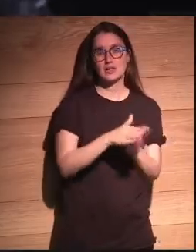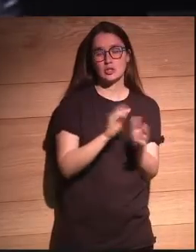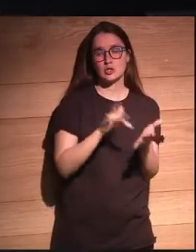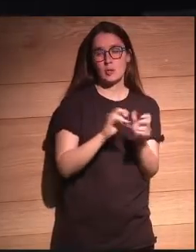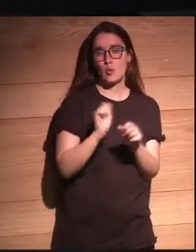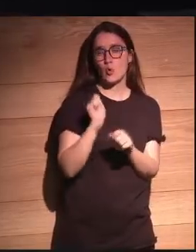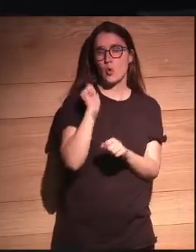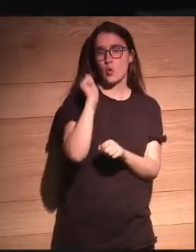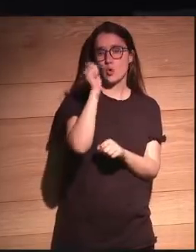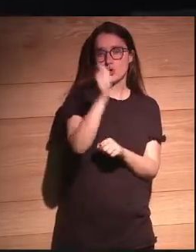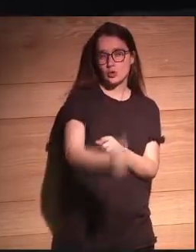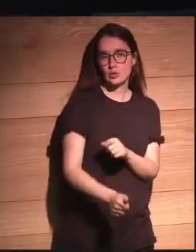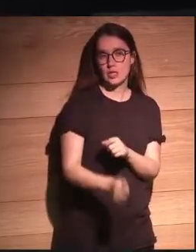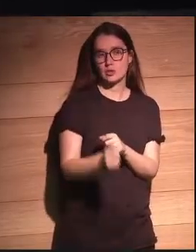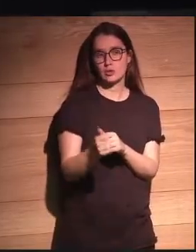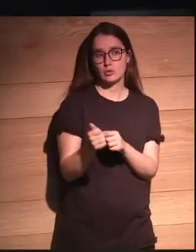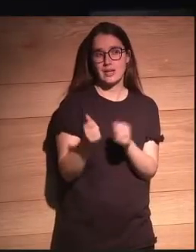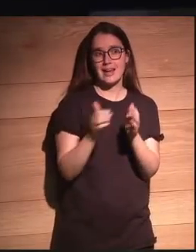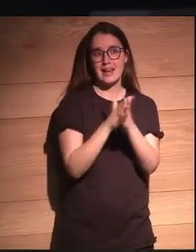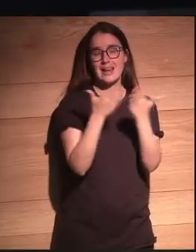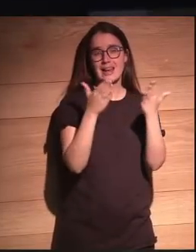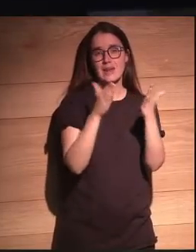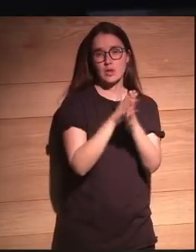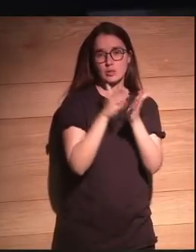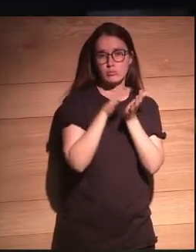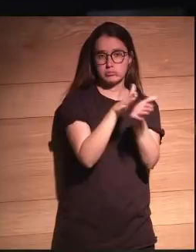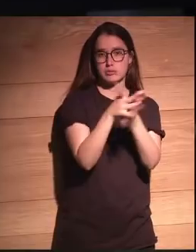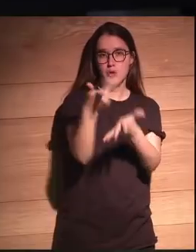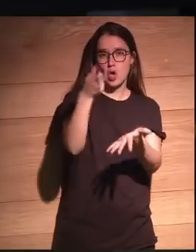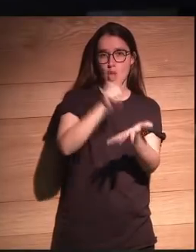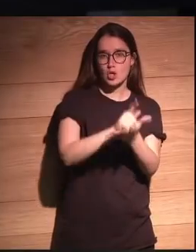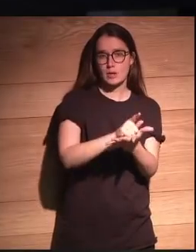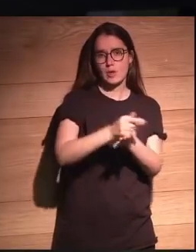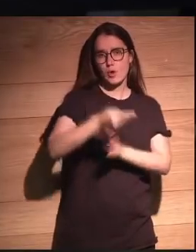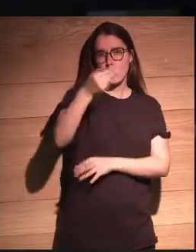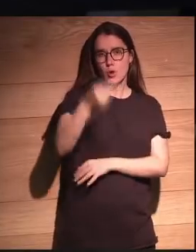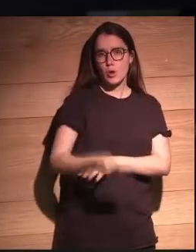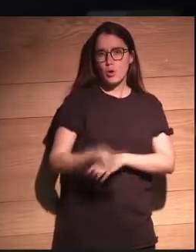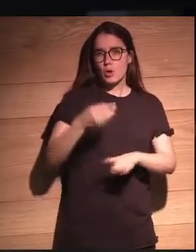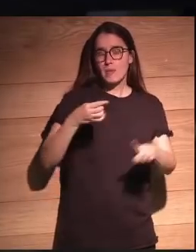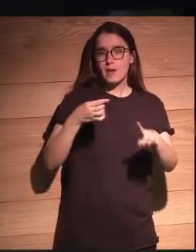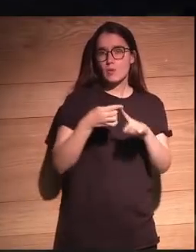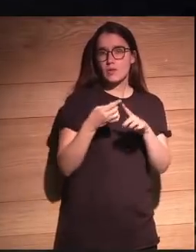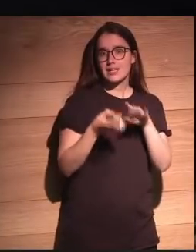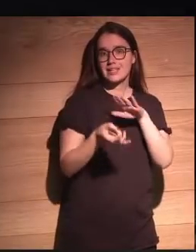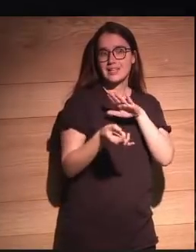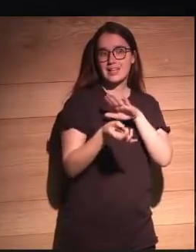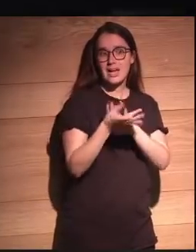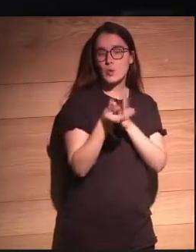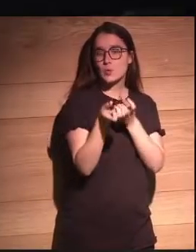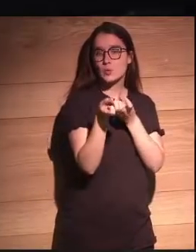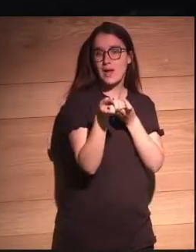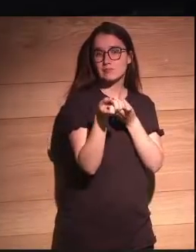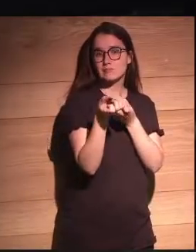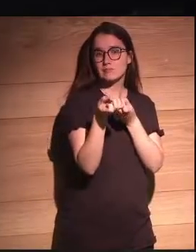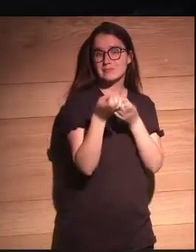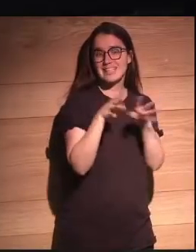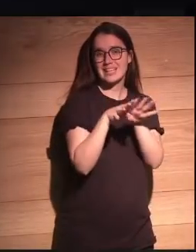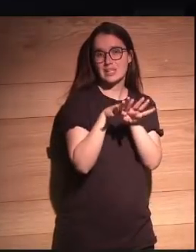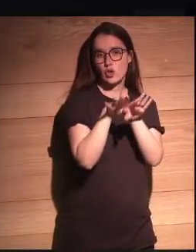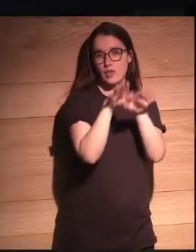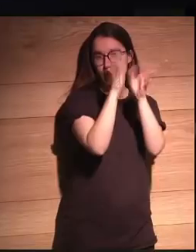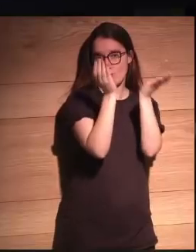realizando, poniendo a disposición libros y reediciones absolutamente fundamentales para poder trazar un relato crítico del mundo que nos